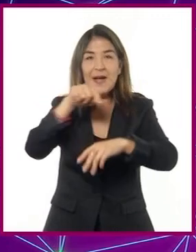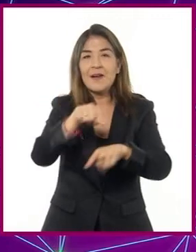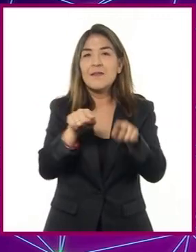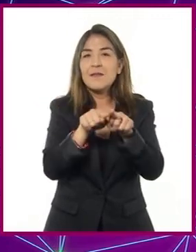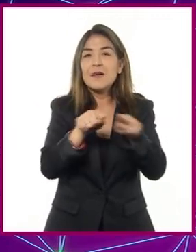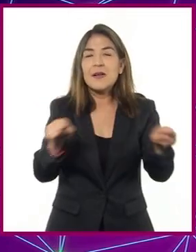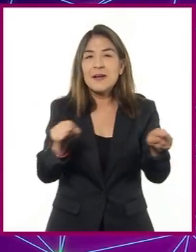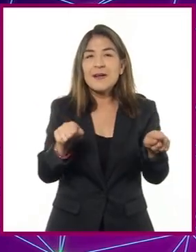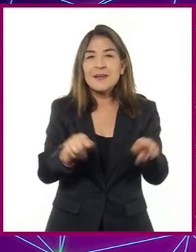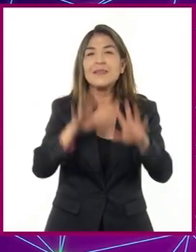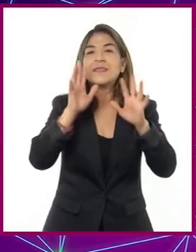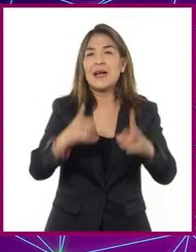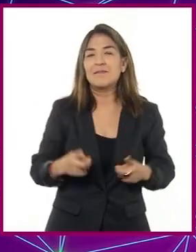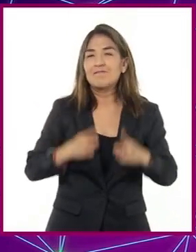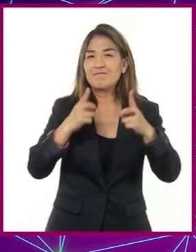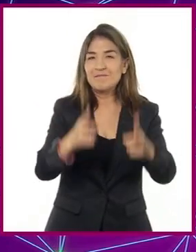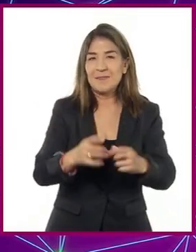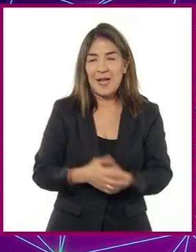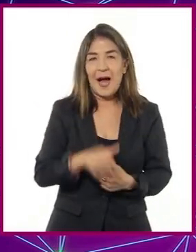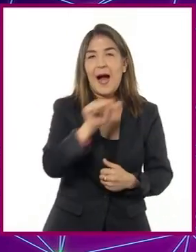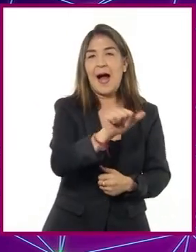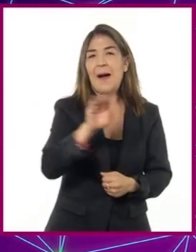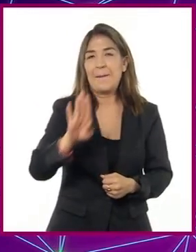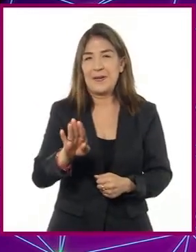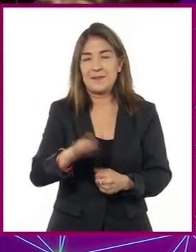finita dada AB.